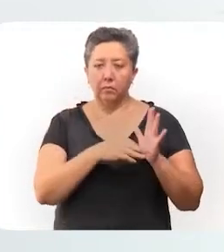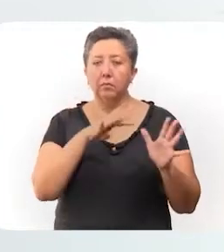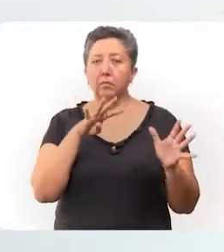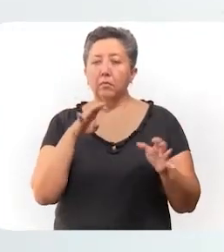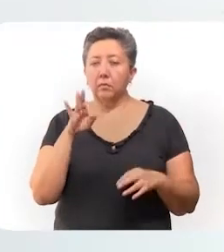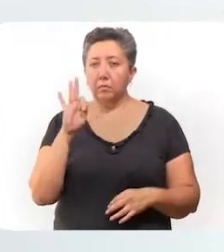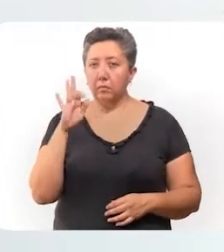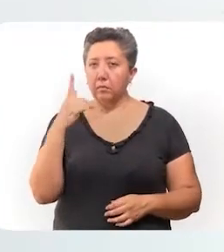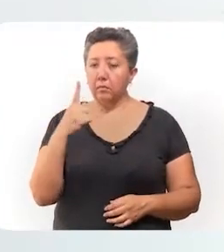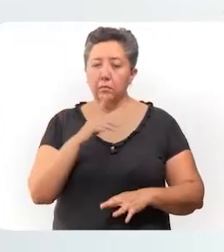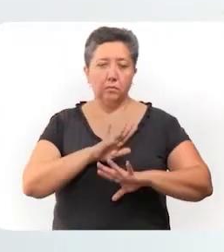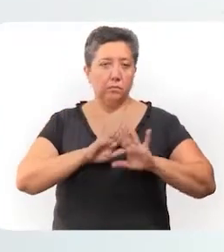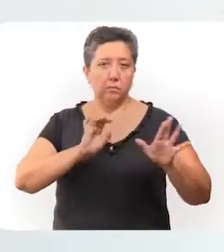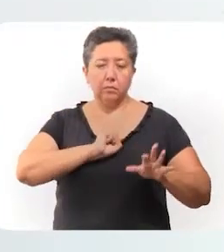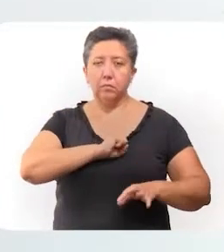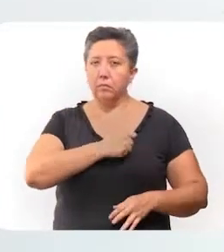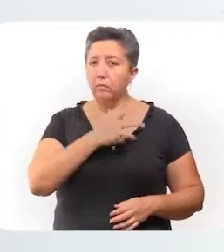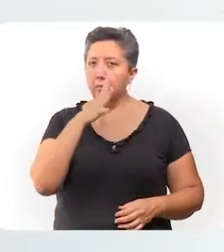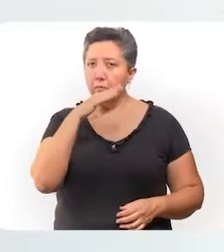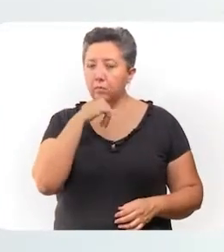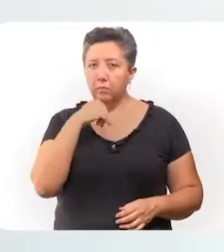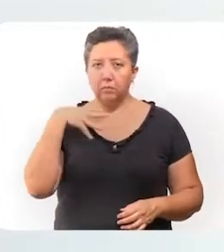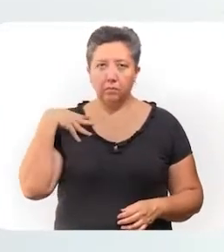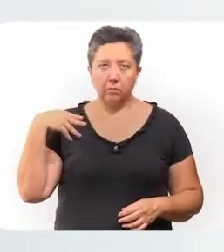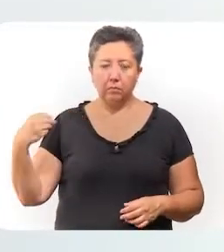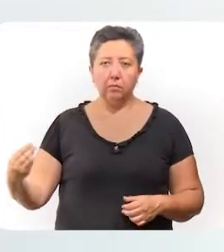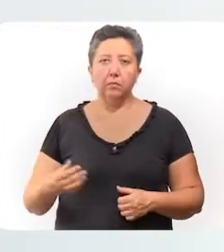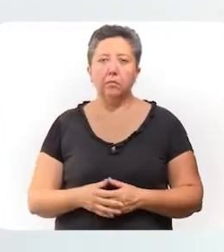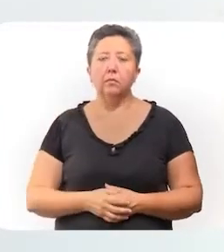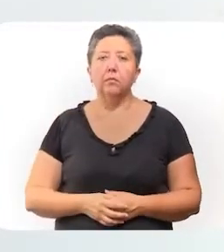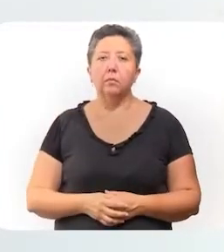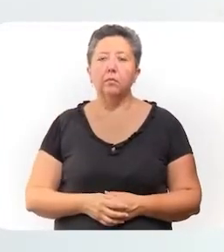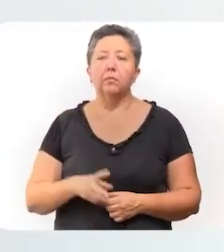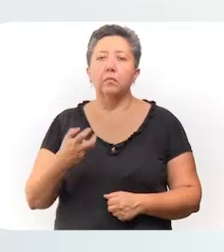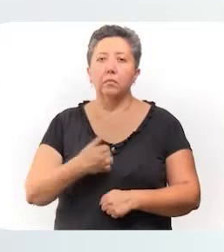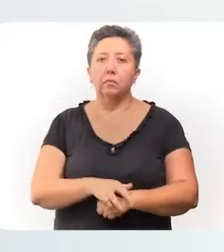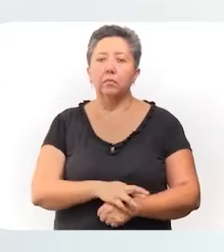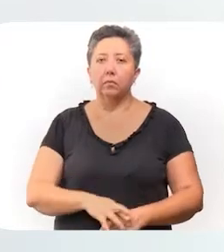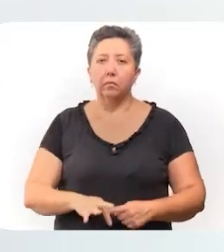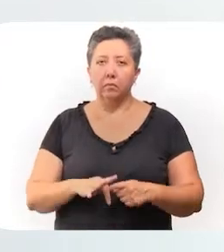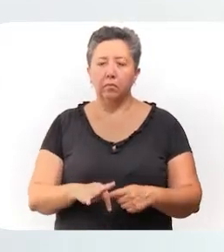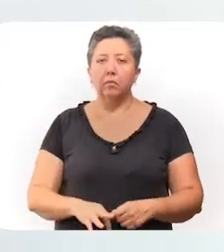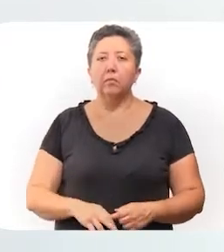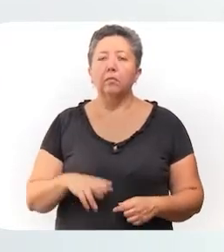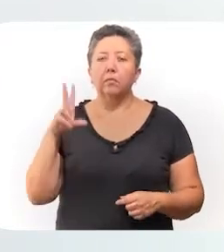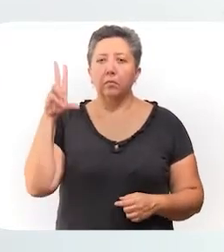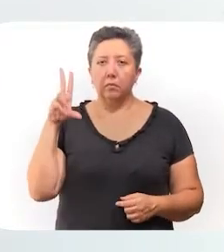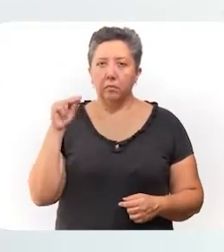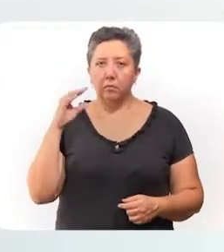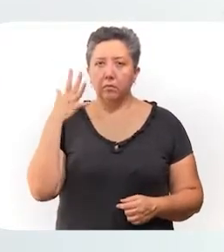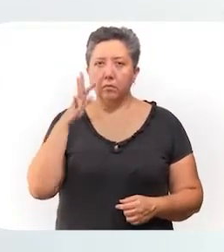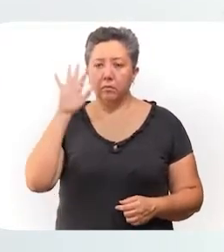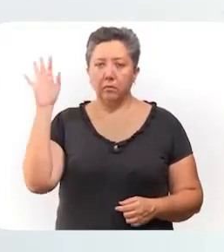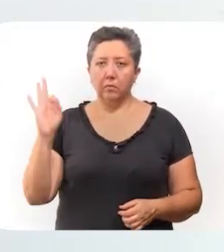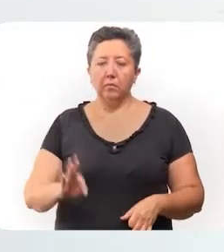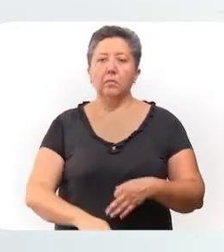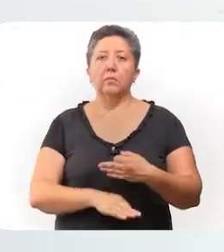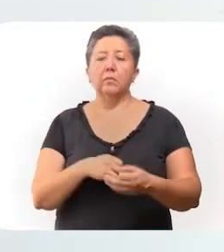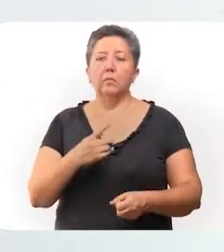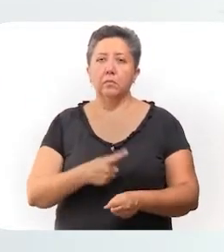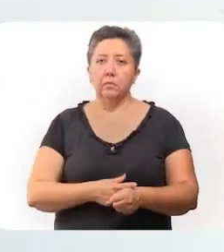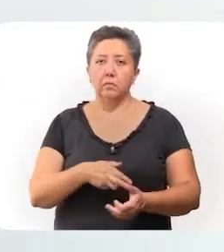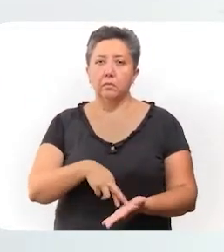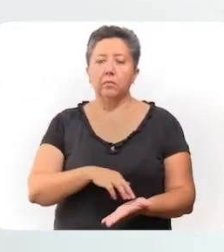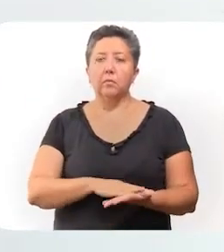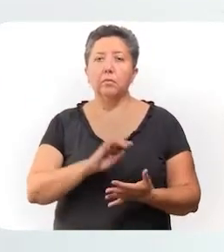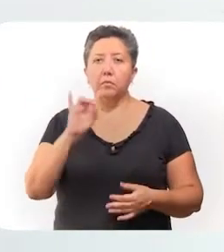42.941 pacientes ya se recuperaron, no presentan síntomas ni pueden contagiar. Esta cifra representa el 85% del total de